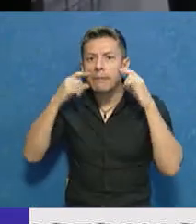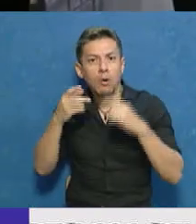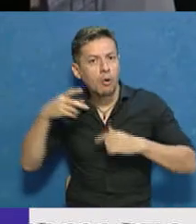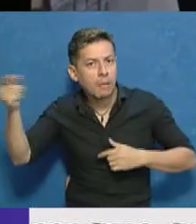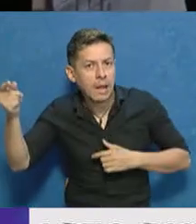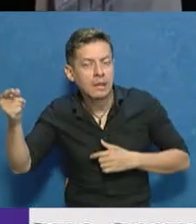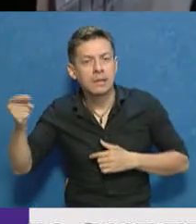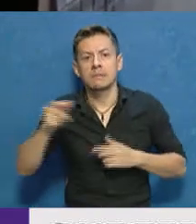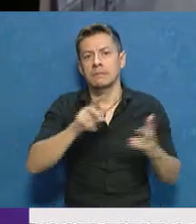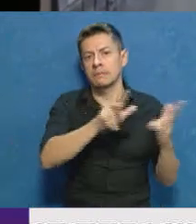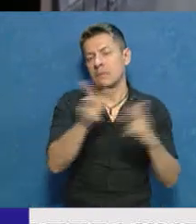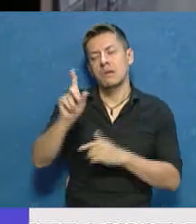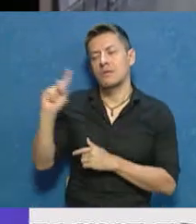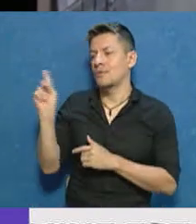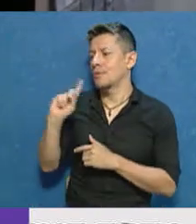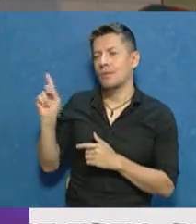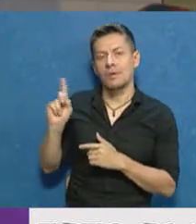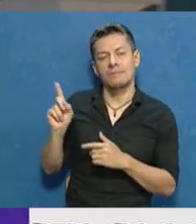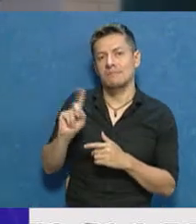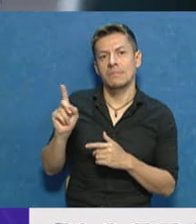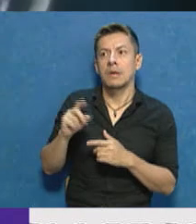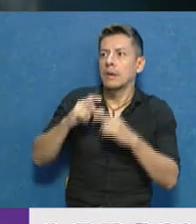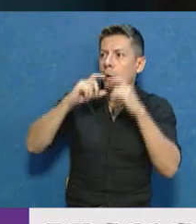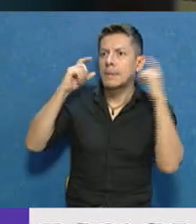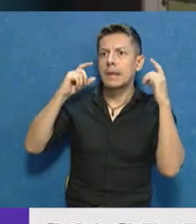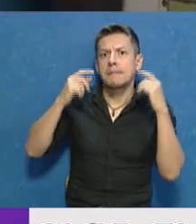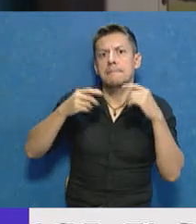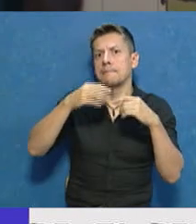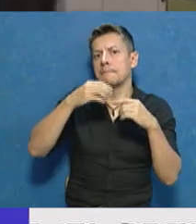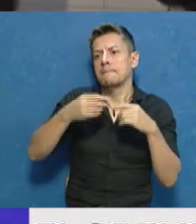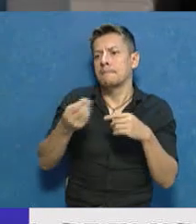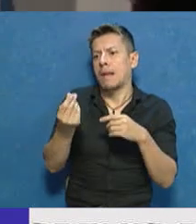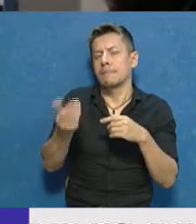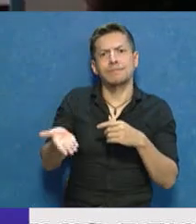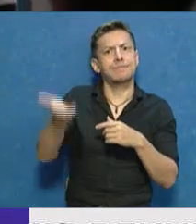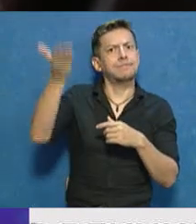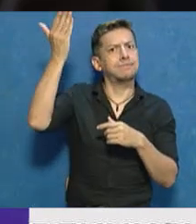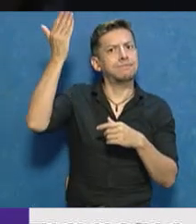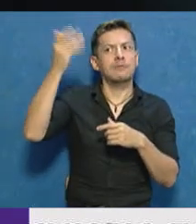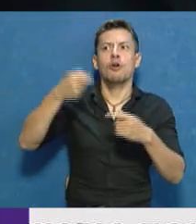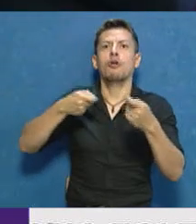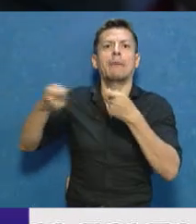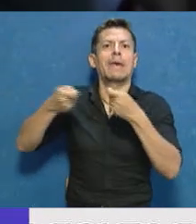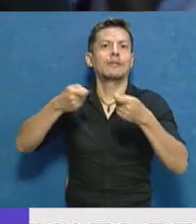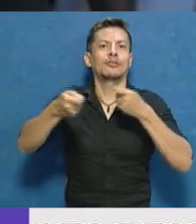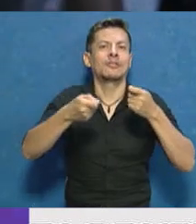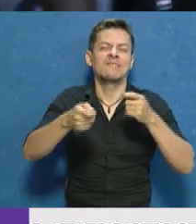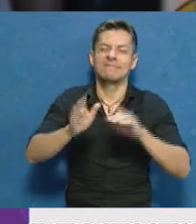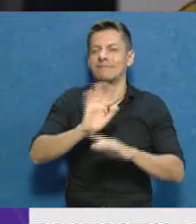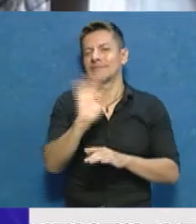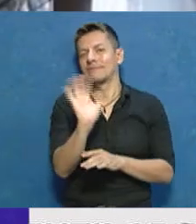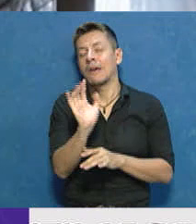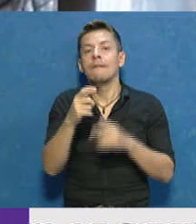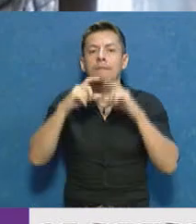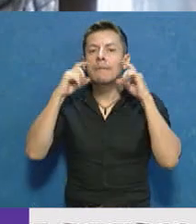y de hecho, bueno, se ha dado una cuestión comercial con los barbijos que han subido muchísimo de precio y no tiene sentido. En realidad el barbijo está